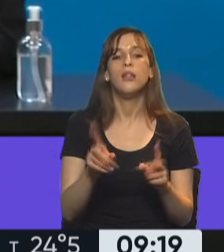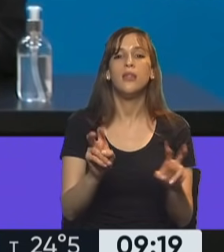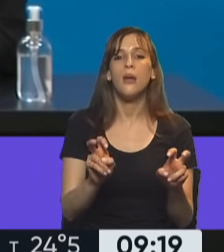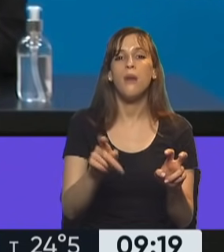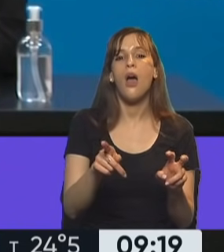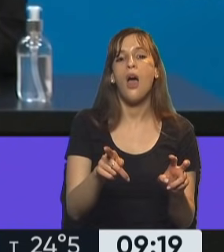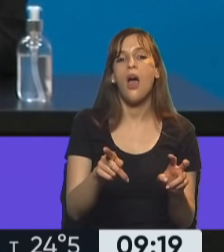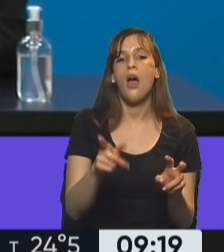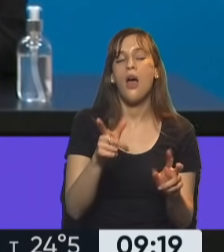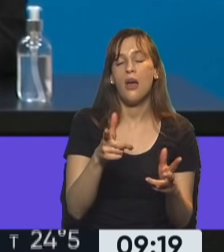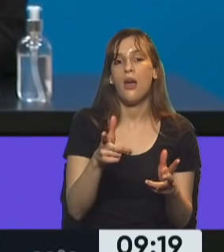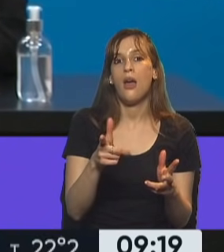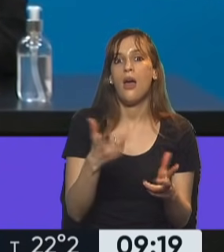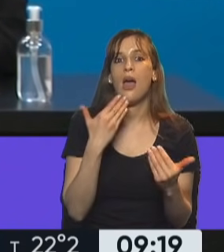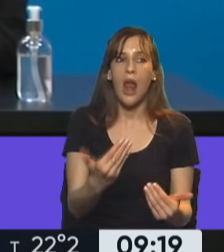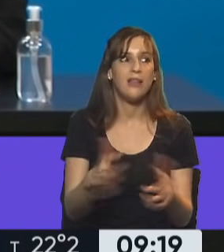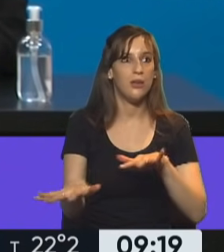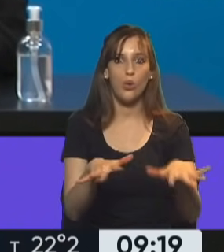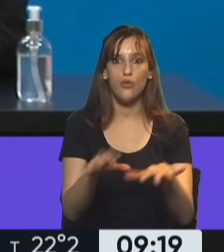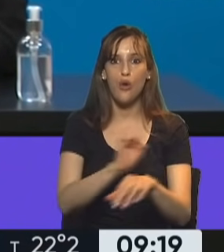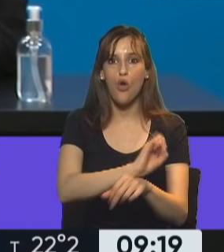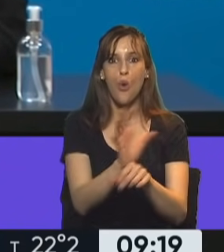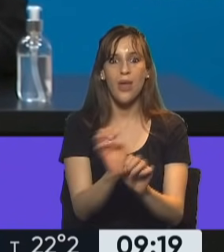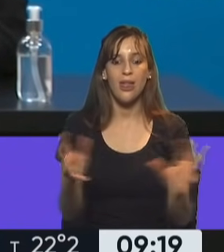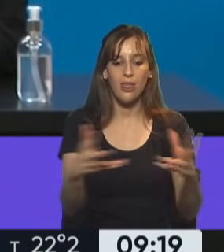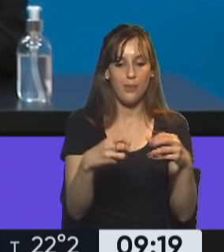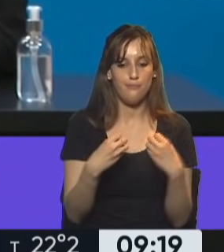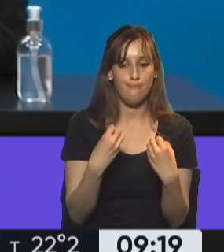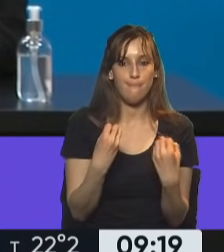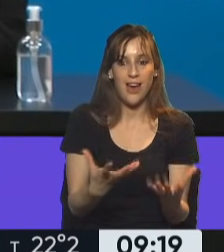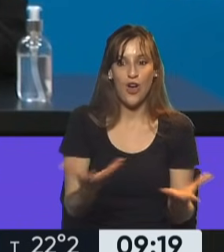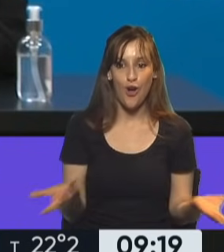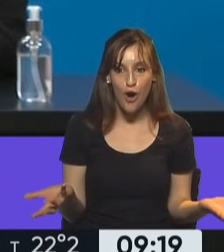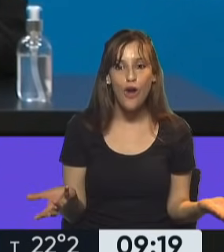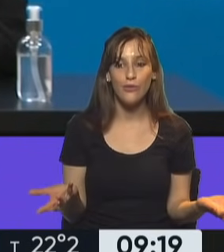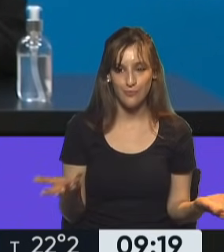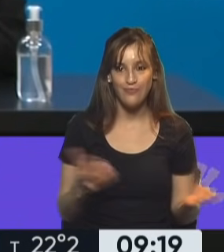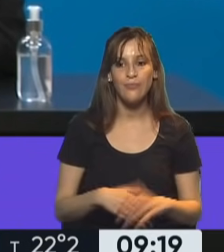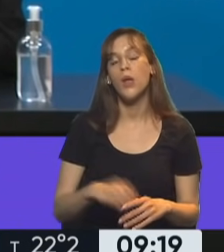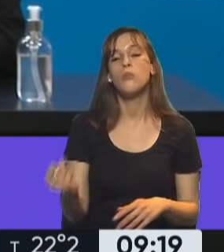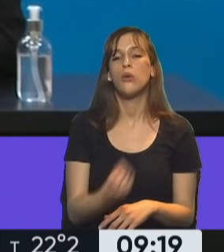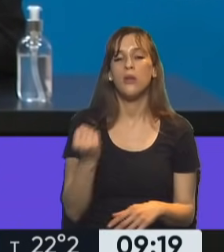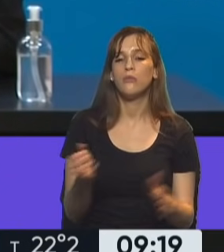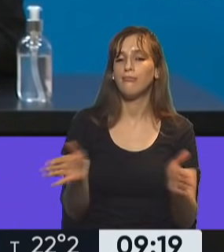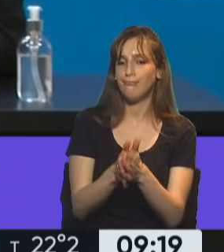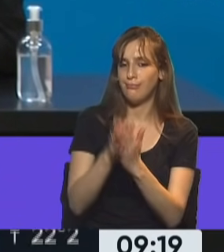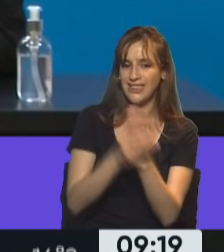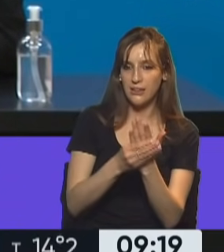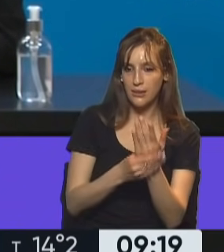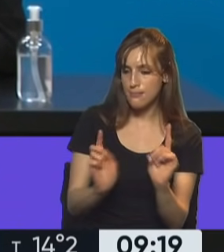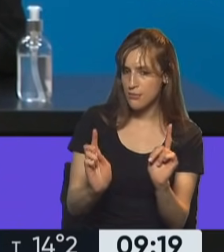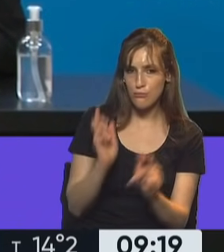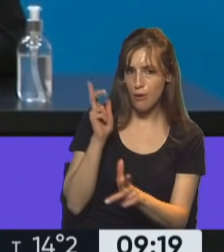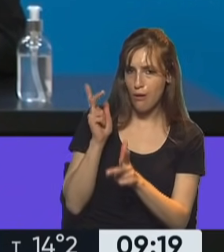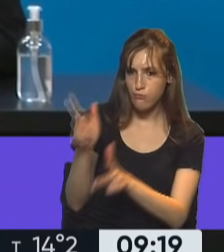y que es posible gracias a la buena situación sanitaria. Es importante en esto destacar, como hablábamos antes con la ministra, de